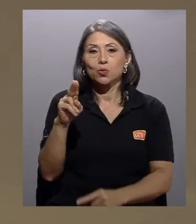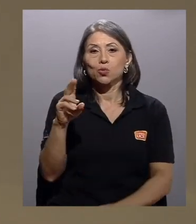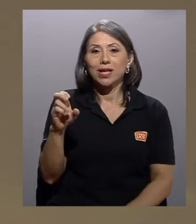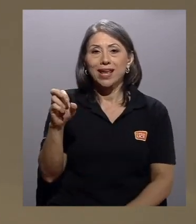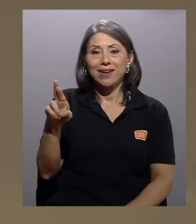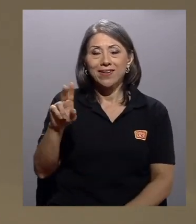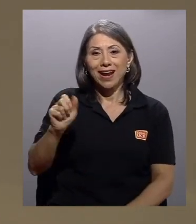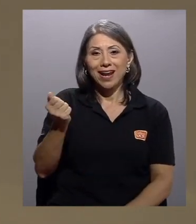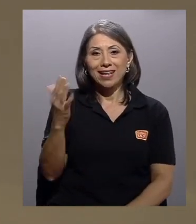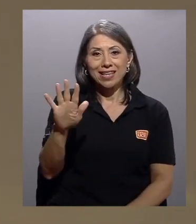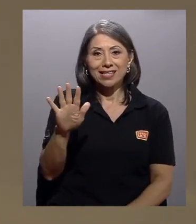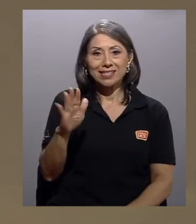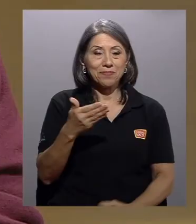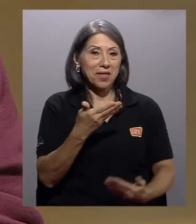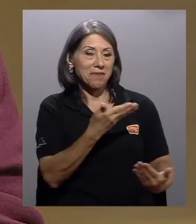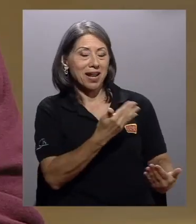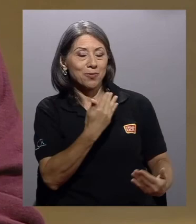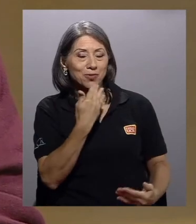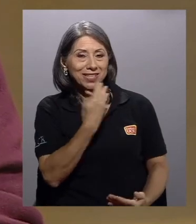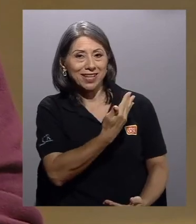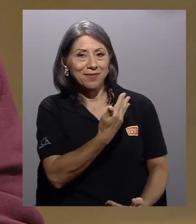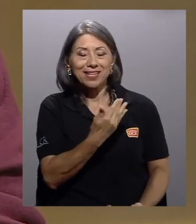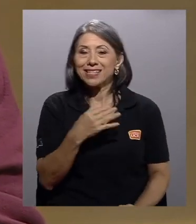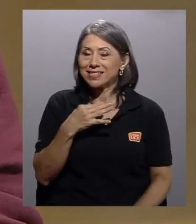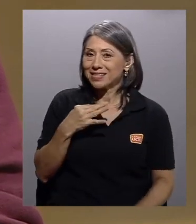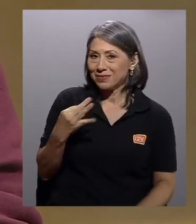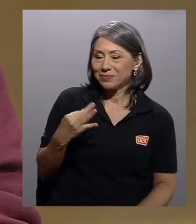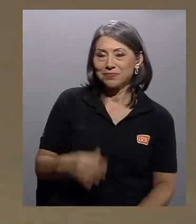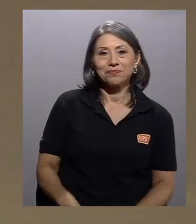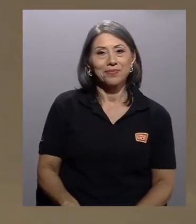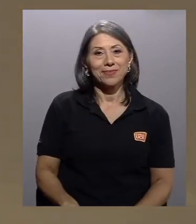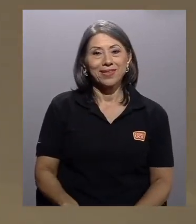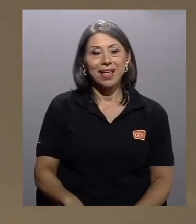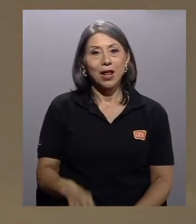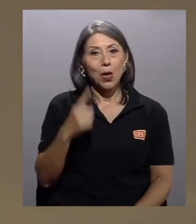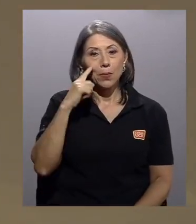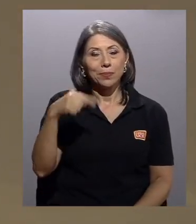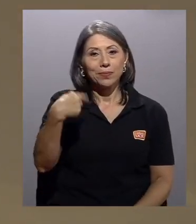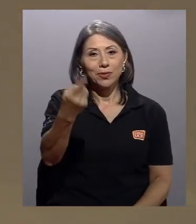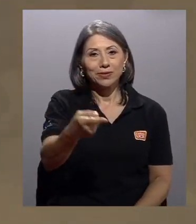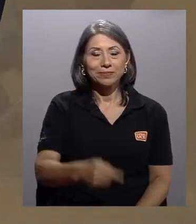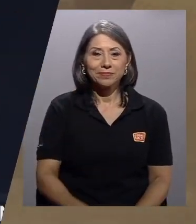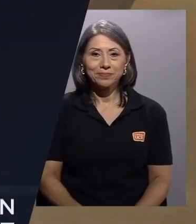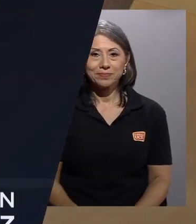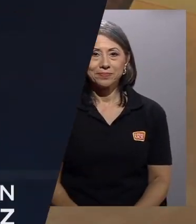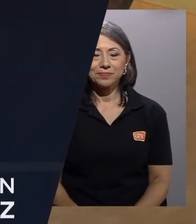UCR de Canal 15. Abelardo, muchísimas gracias por estar con nosotros. Hasta la próxima.